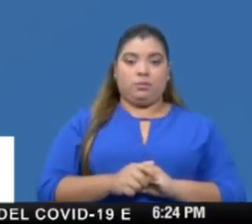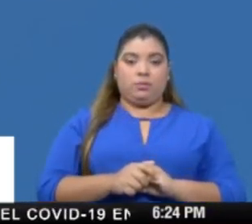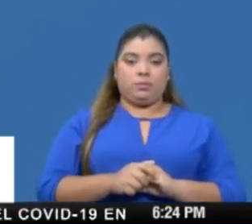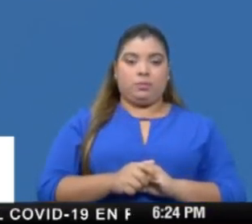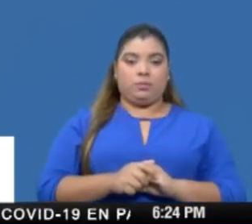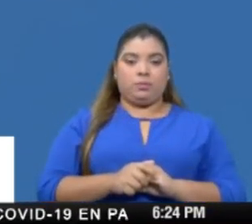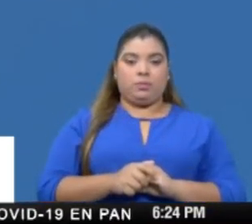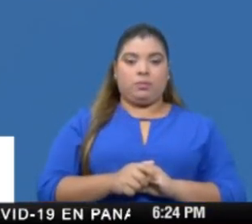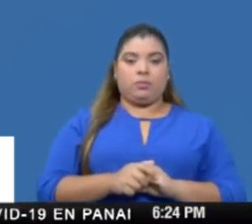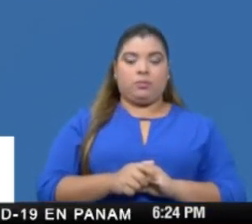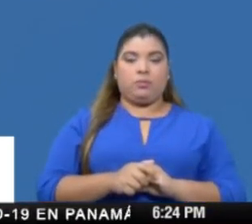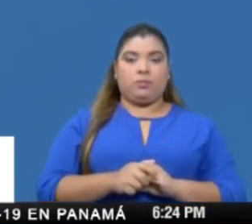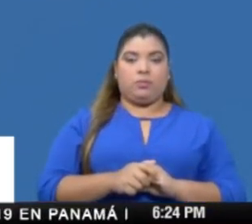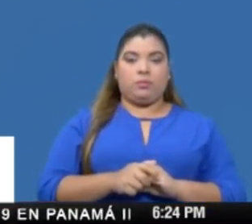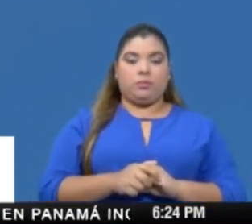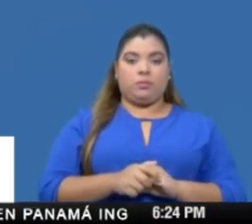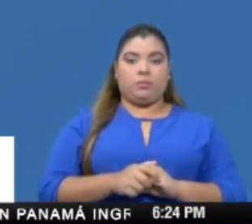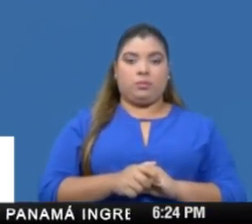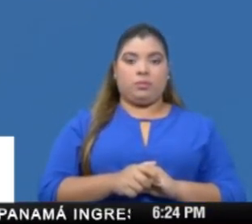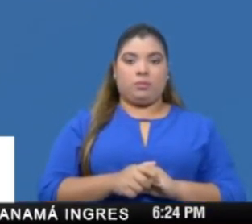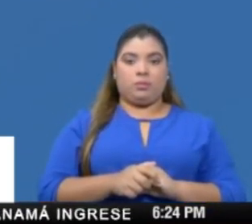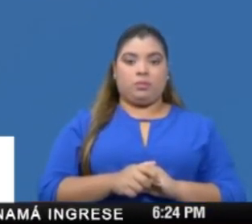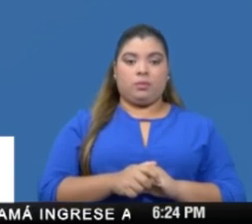Los casos activos tenemos que están